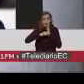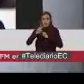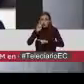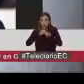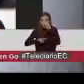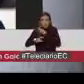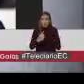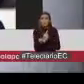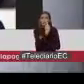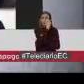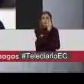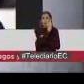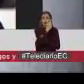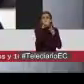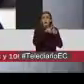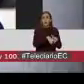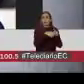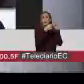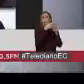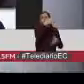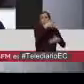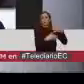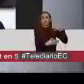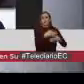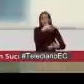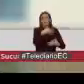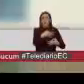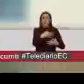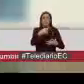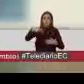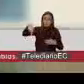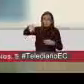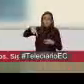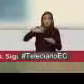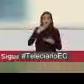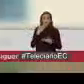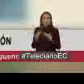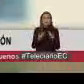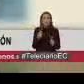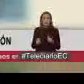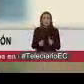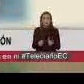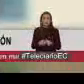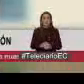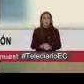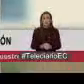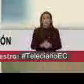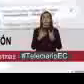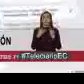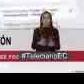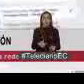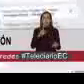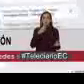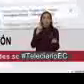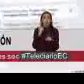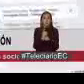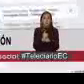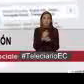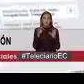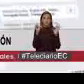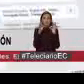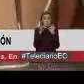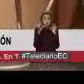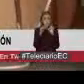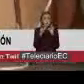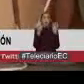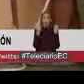Estado, uno tiene sustento jurídico. Pero esta situación se agudiza además con una realidad que se construye en redes